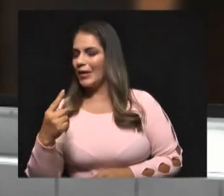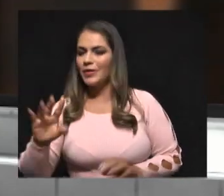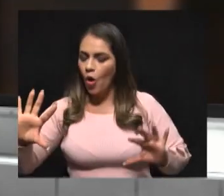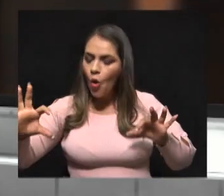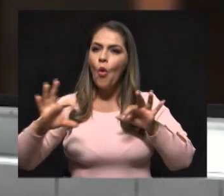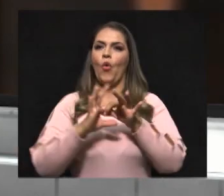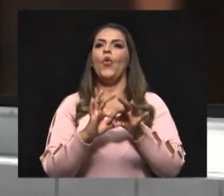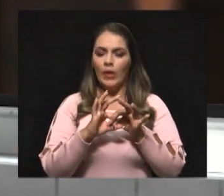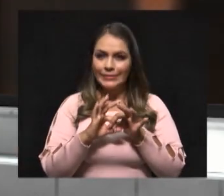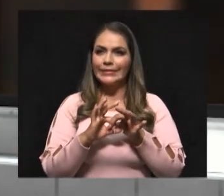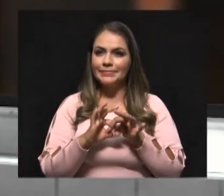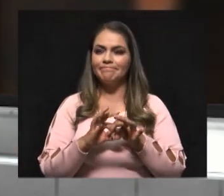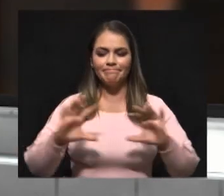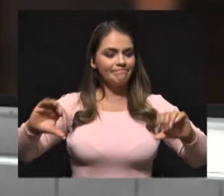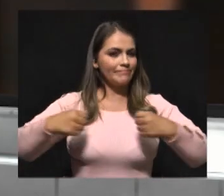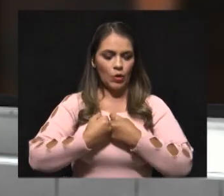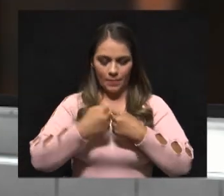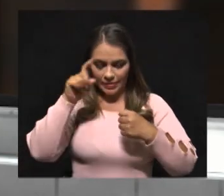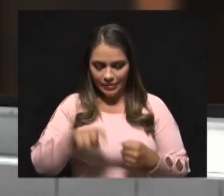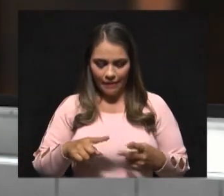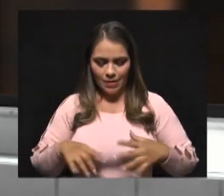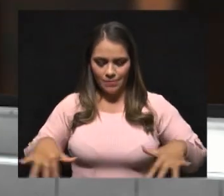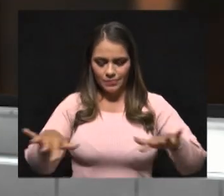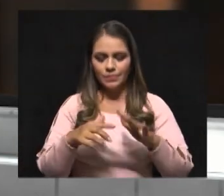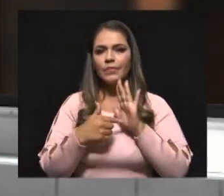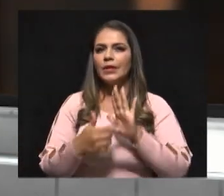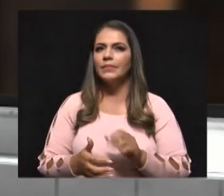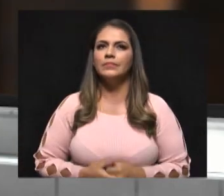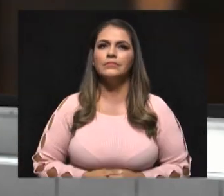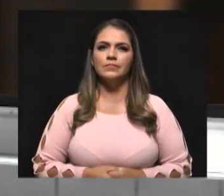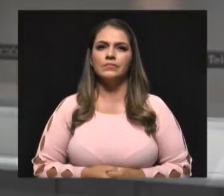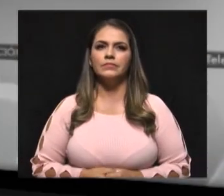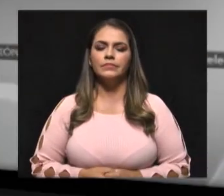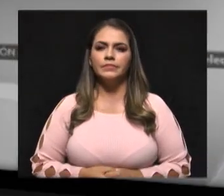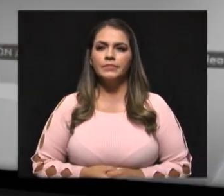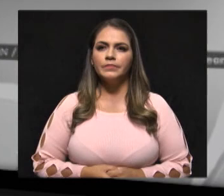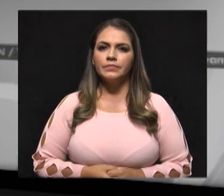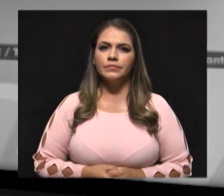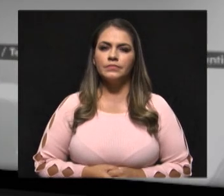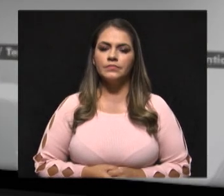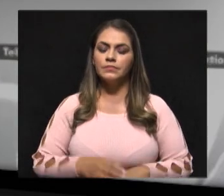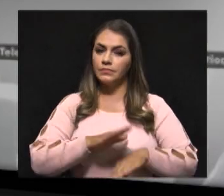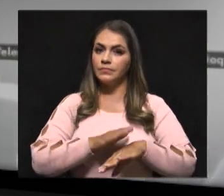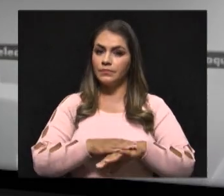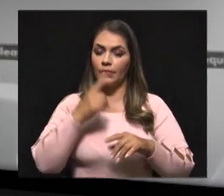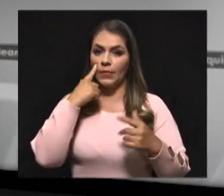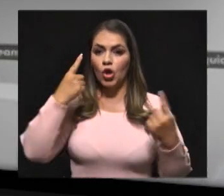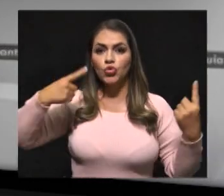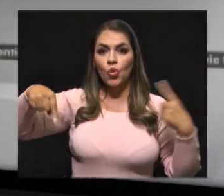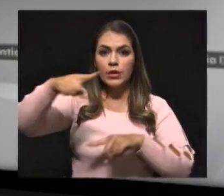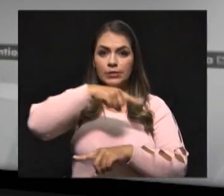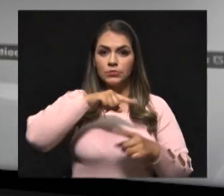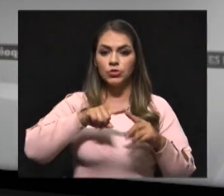carecer de un crecimiento si no se articulan de una forma exitosa como siempre han sido capaces de hacerlo porque porque el turismo de reuniones